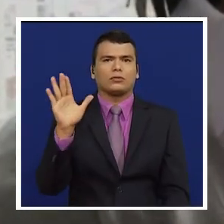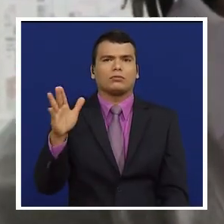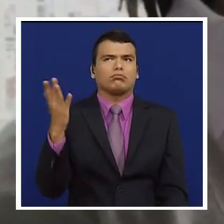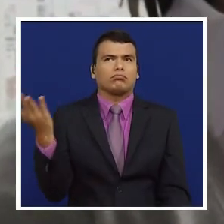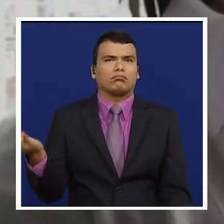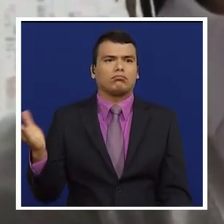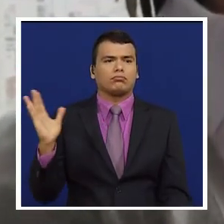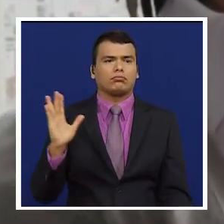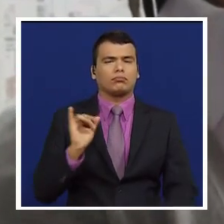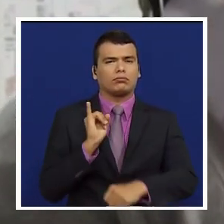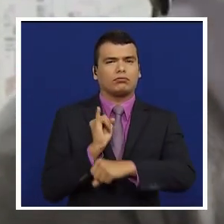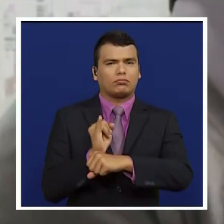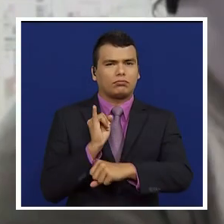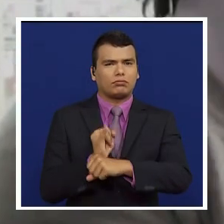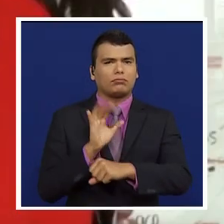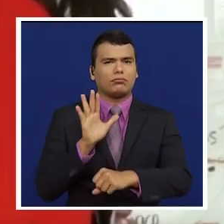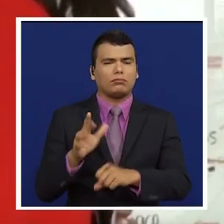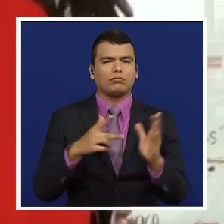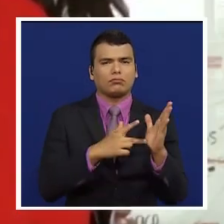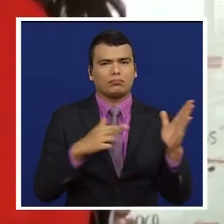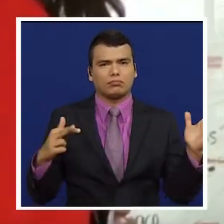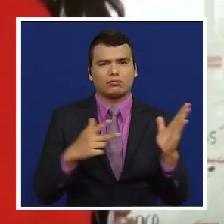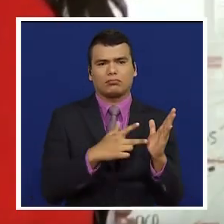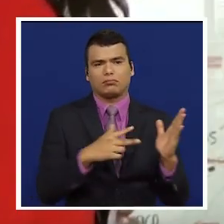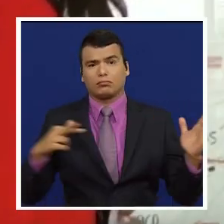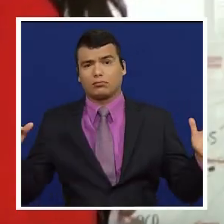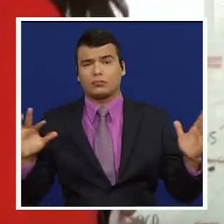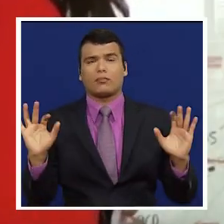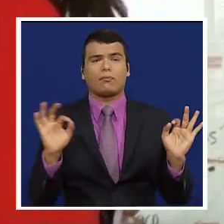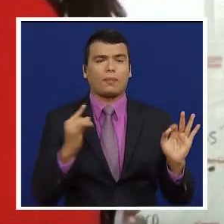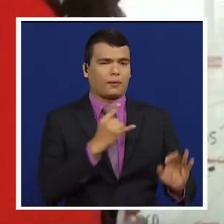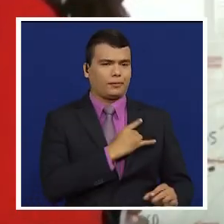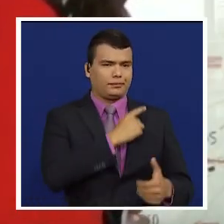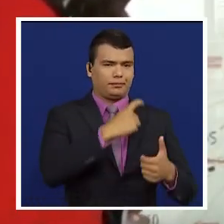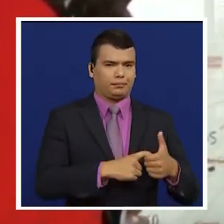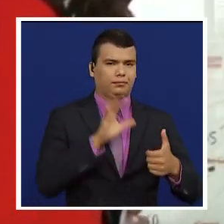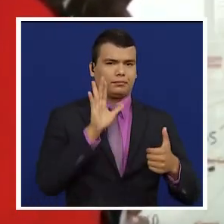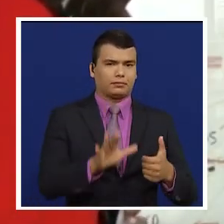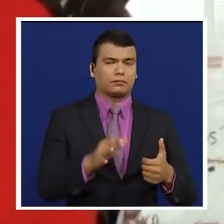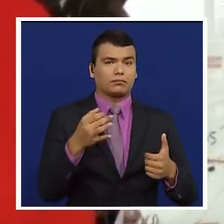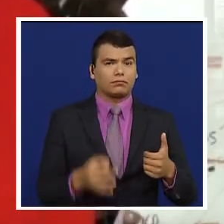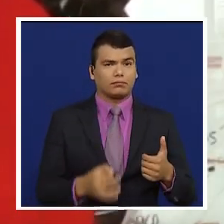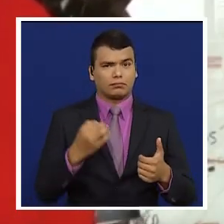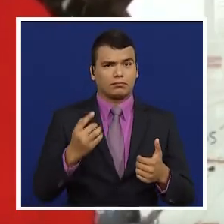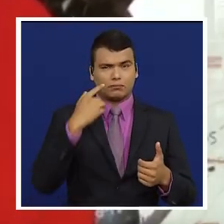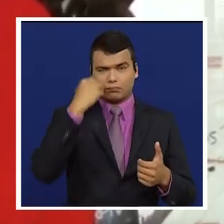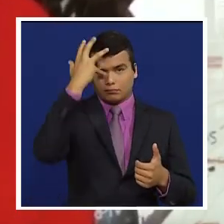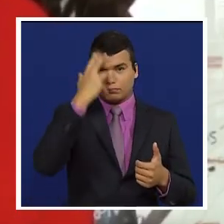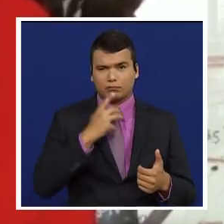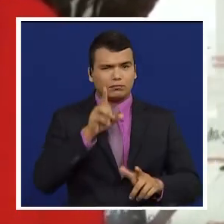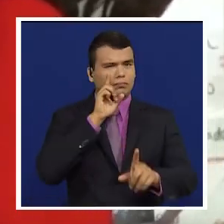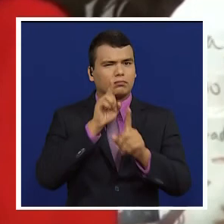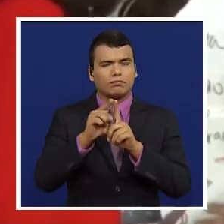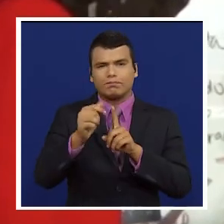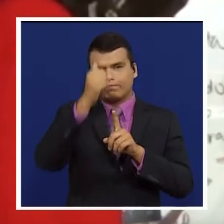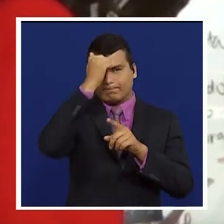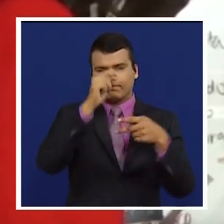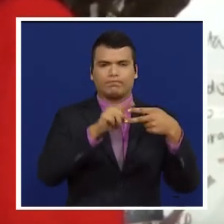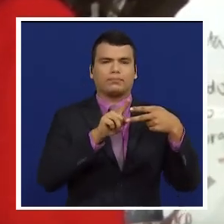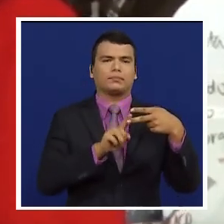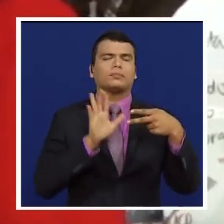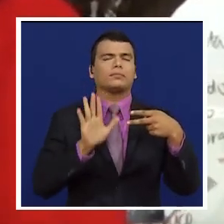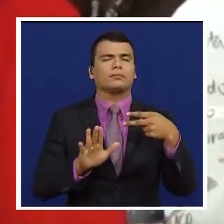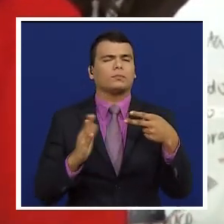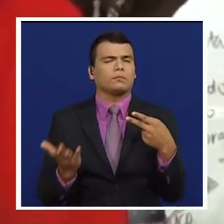en institutos técnicos, tecnológicos o en universidades. Esta prueba tiene dos objetivos principales. Uno,